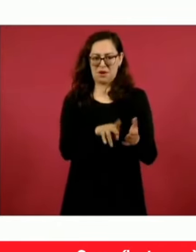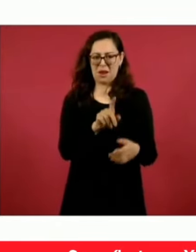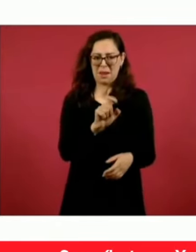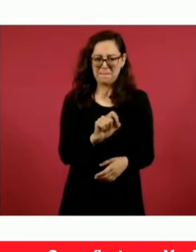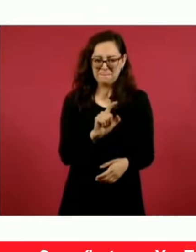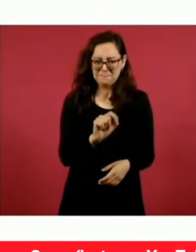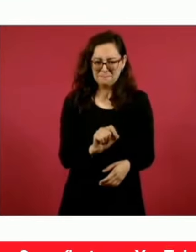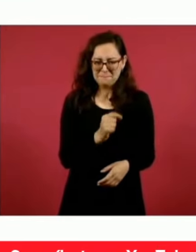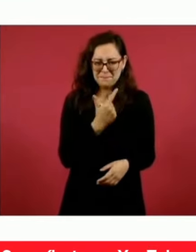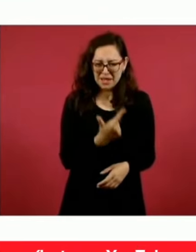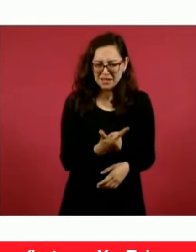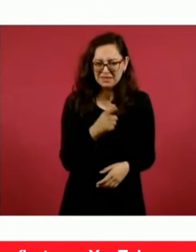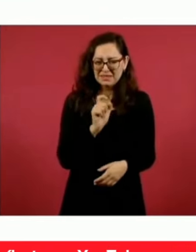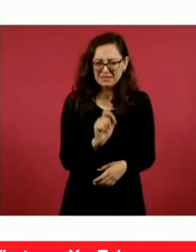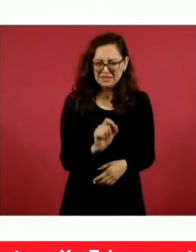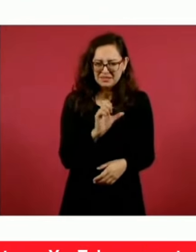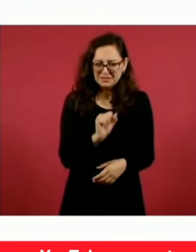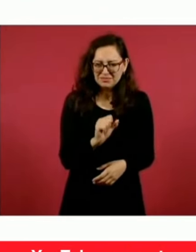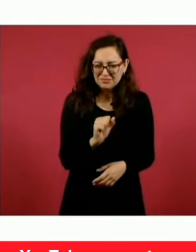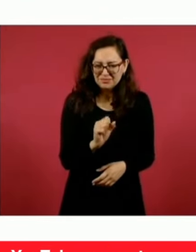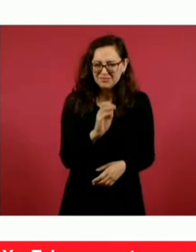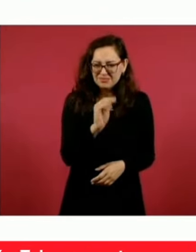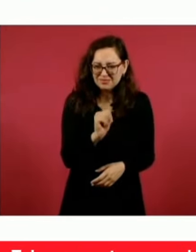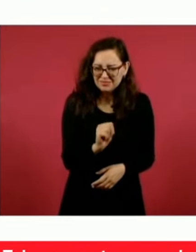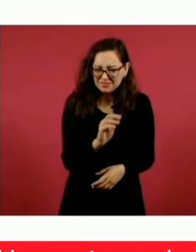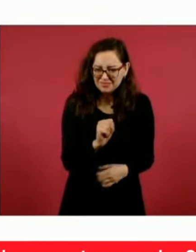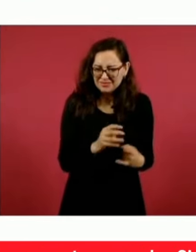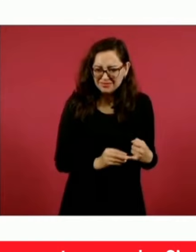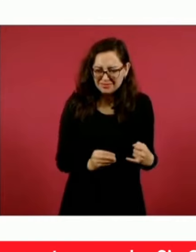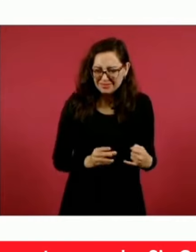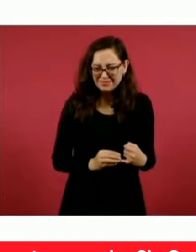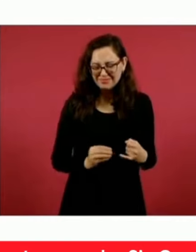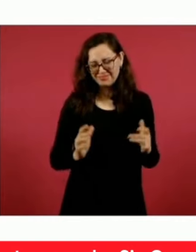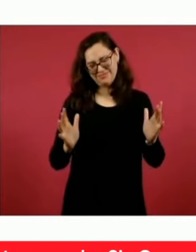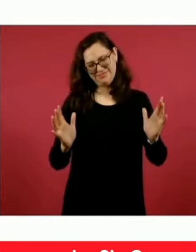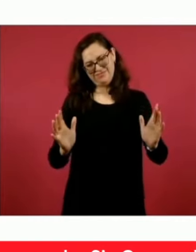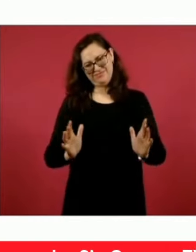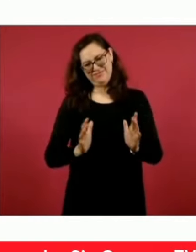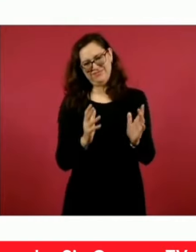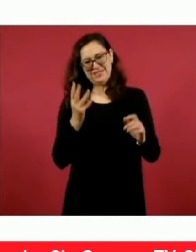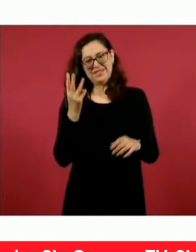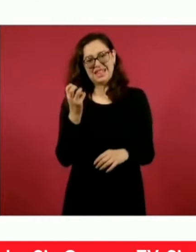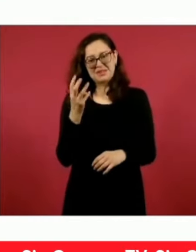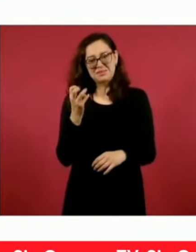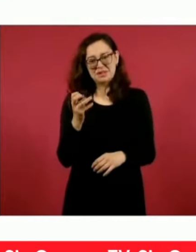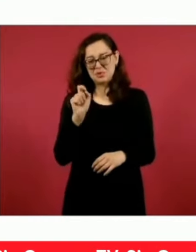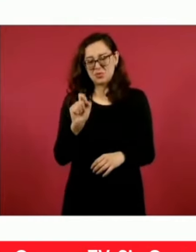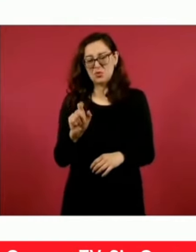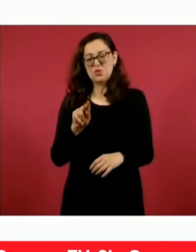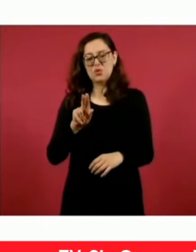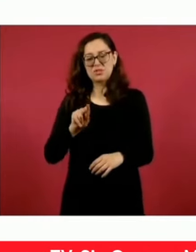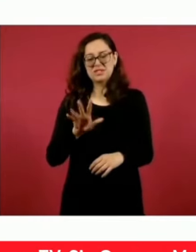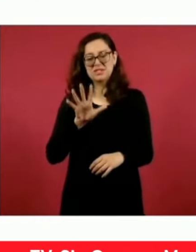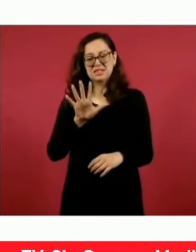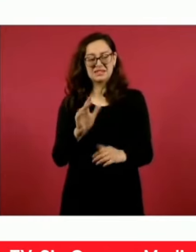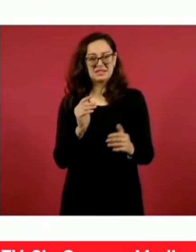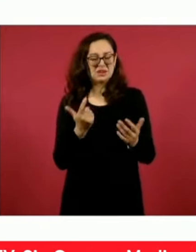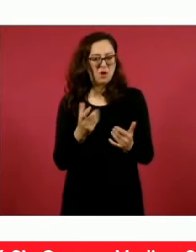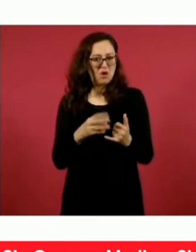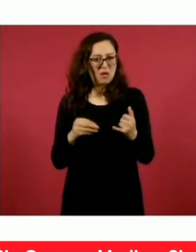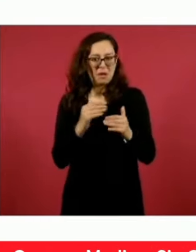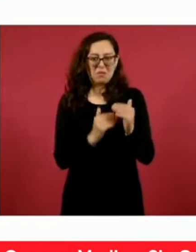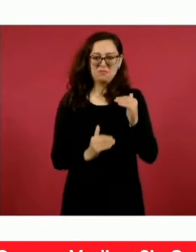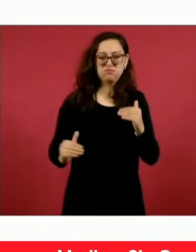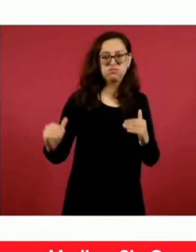promedio por litro de diésel en 27 pes con 69av 3.85 pesos de